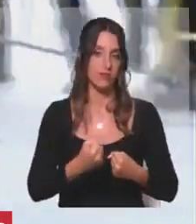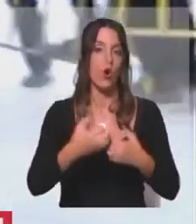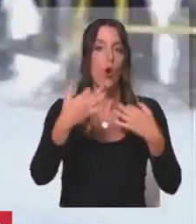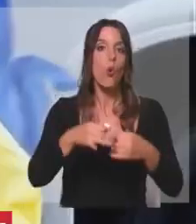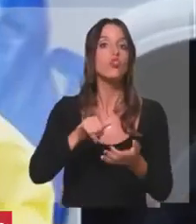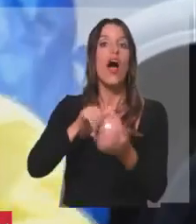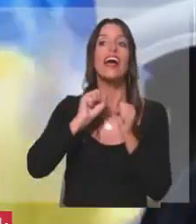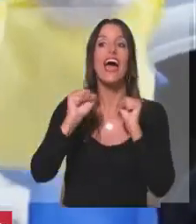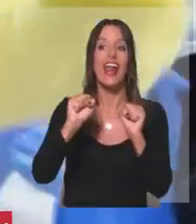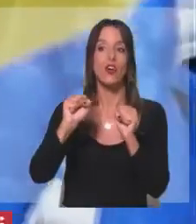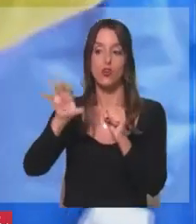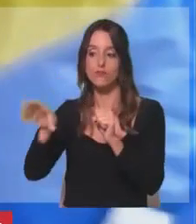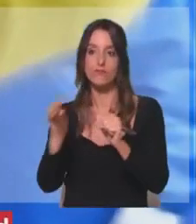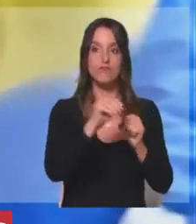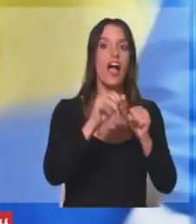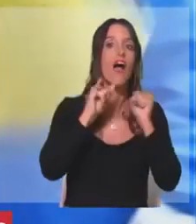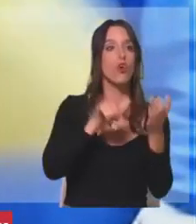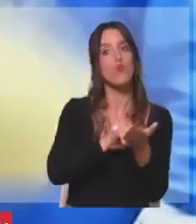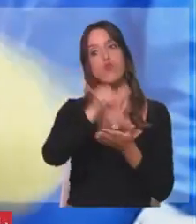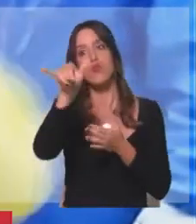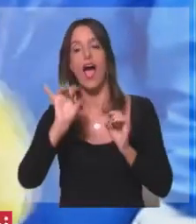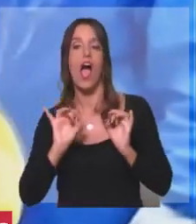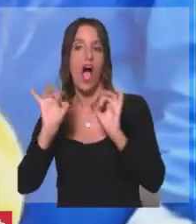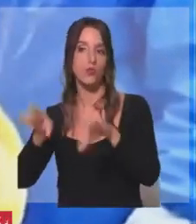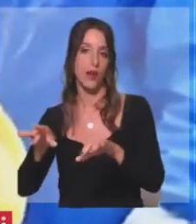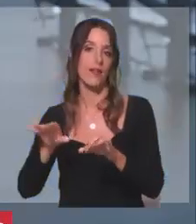de Carrasco con destino a Australia.